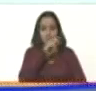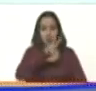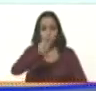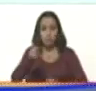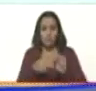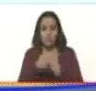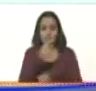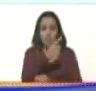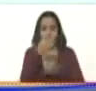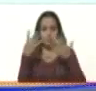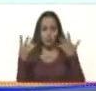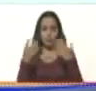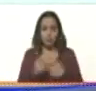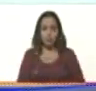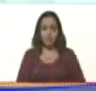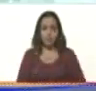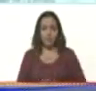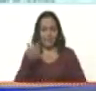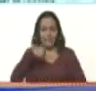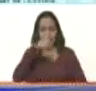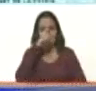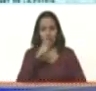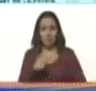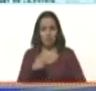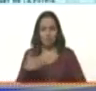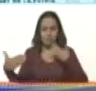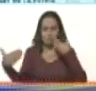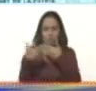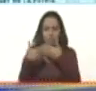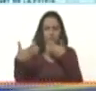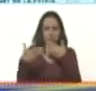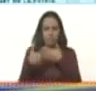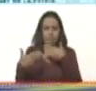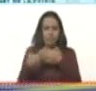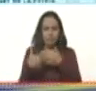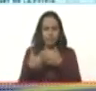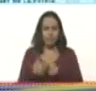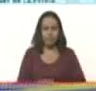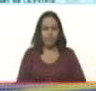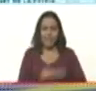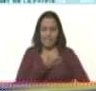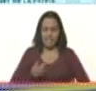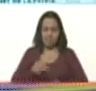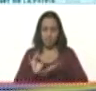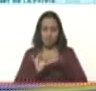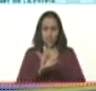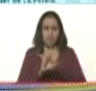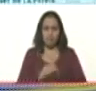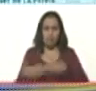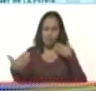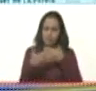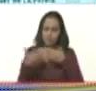2019, este año nos han tirado a sacar, nos han tirado con todo.